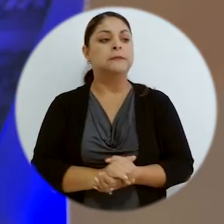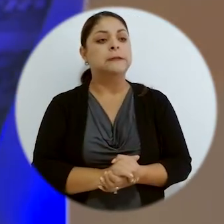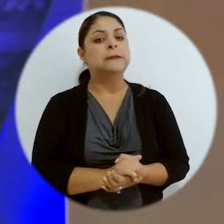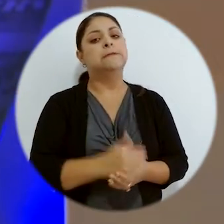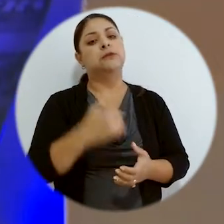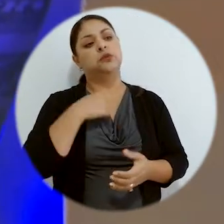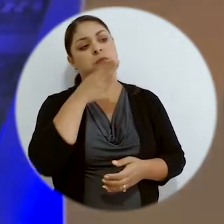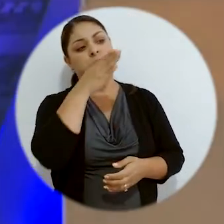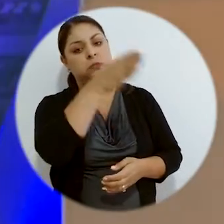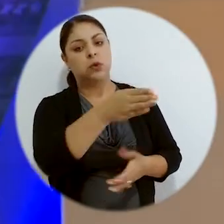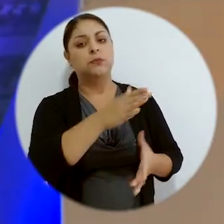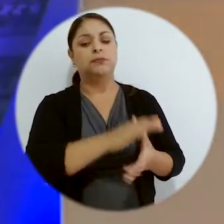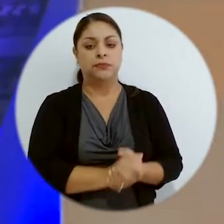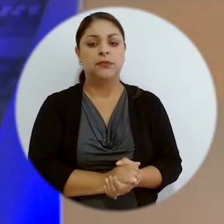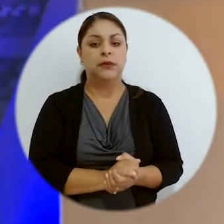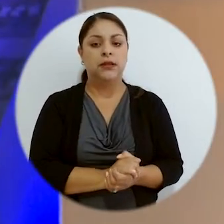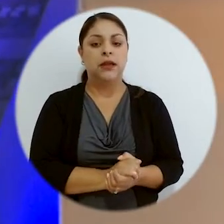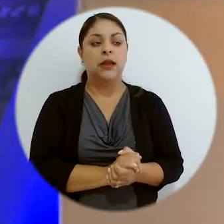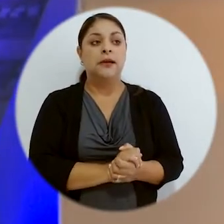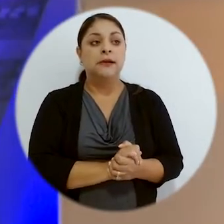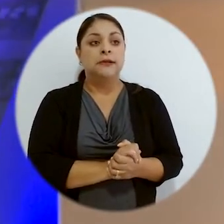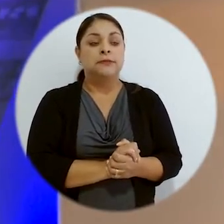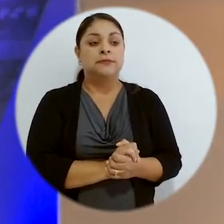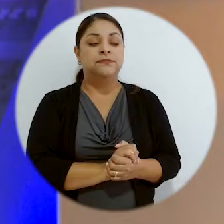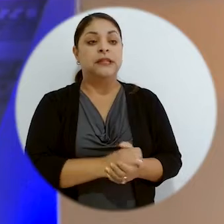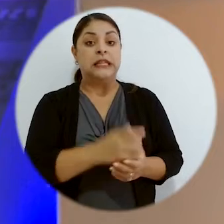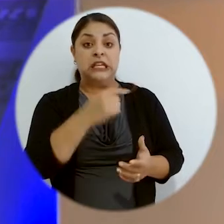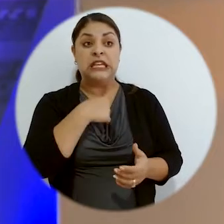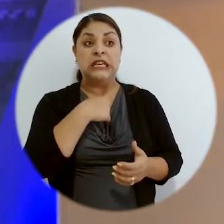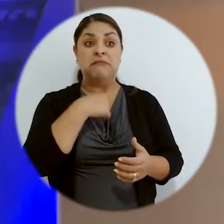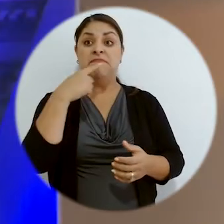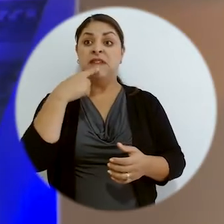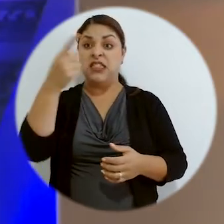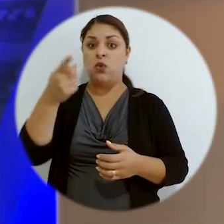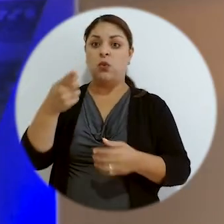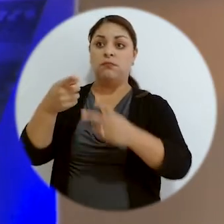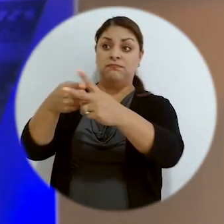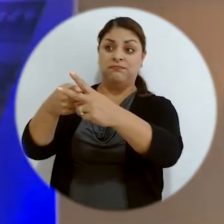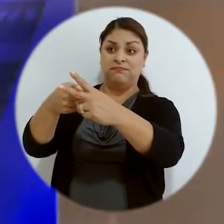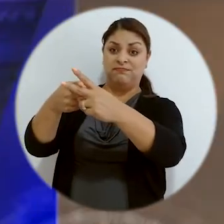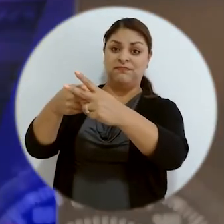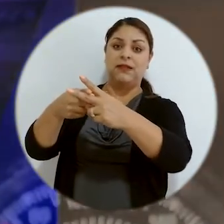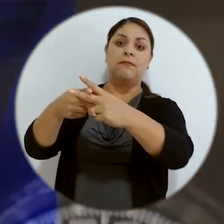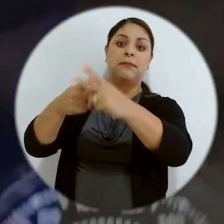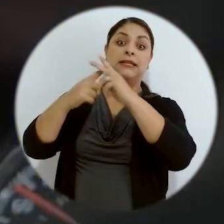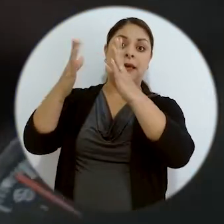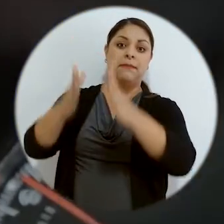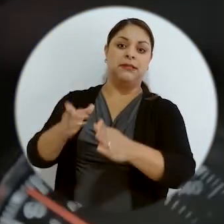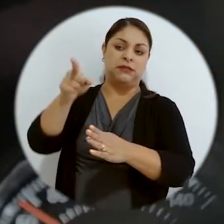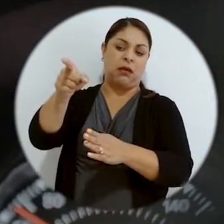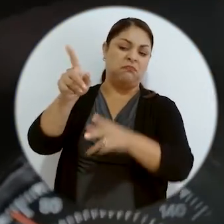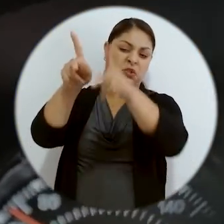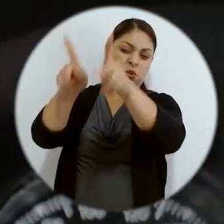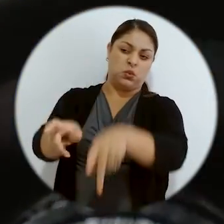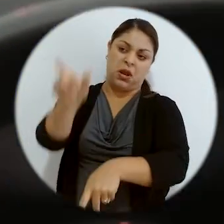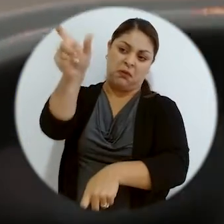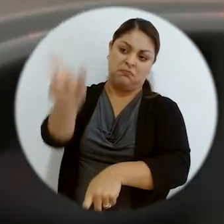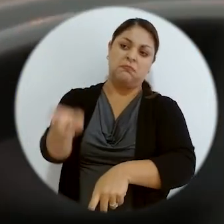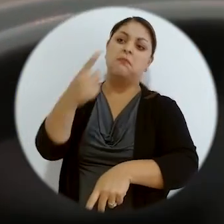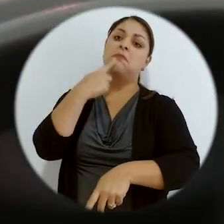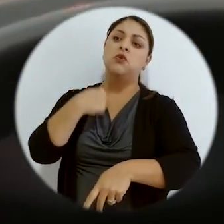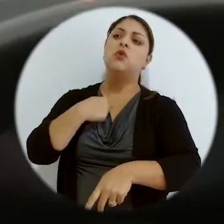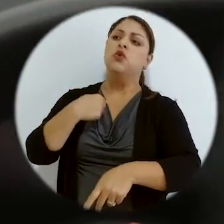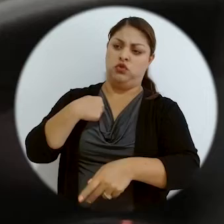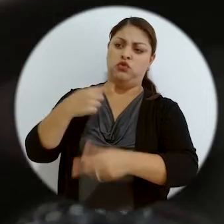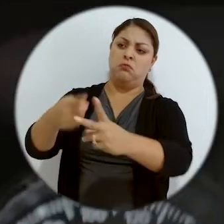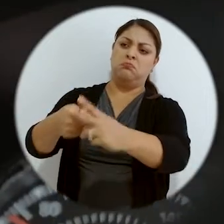el agiotista, este nuevo, digamos, gota a gota, que le dice, yo le presto los 5 millones que usted le debe al banco. Yo